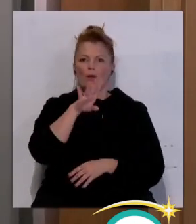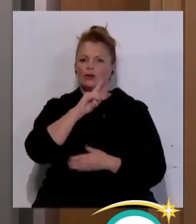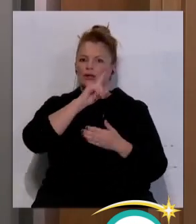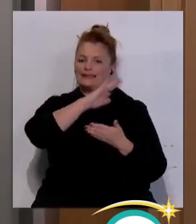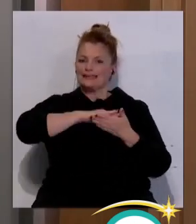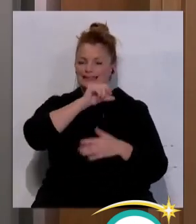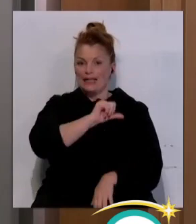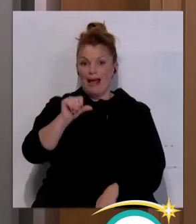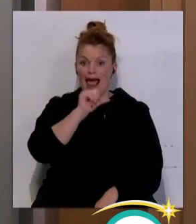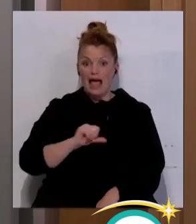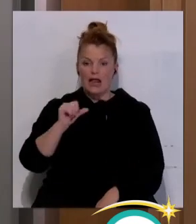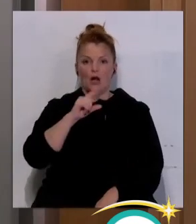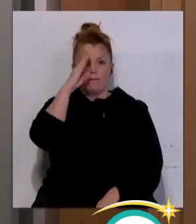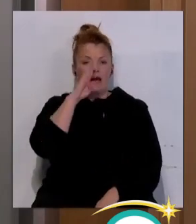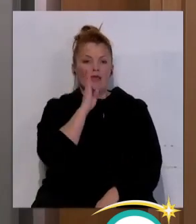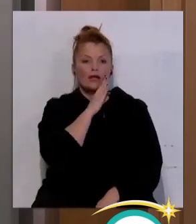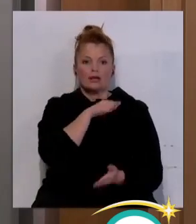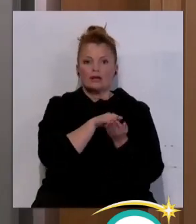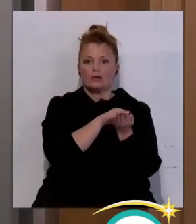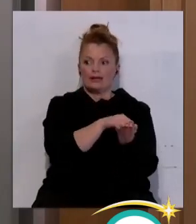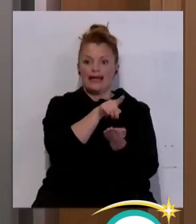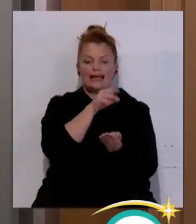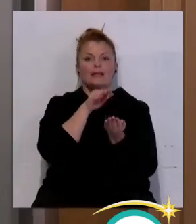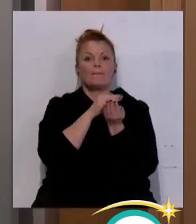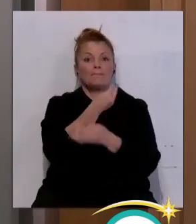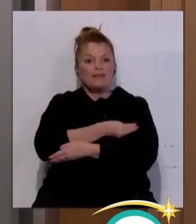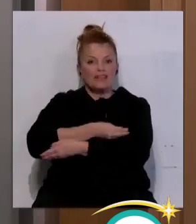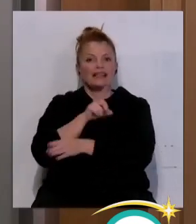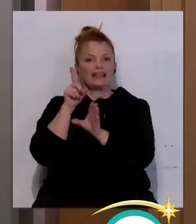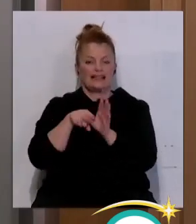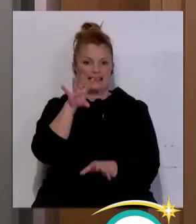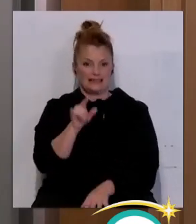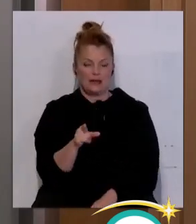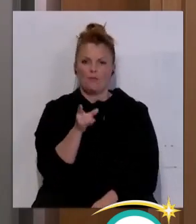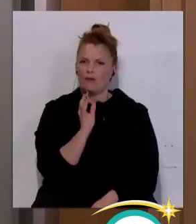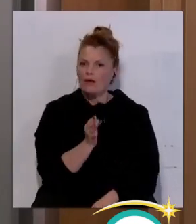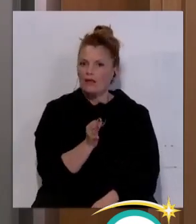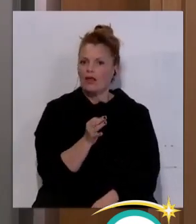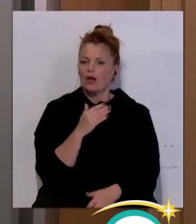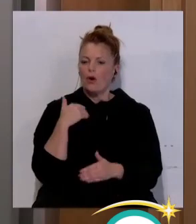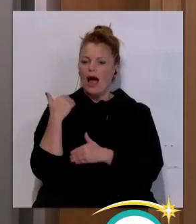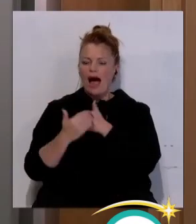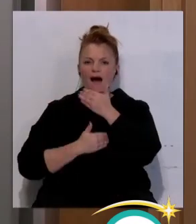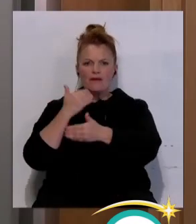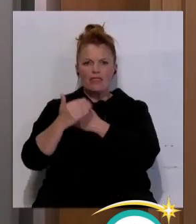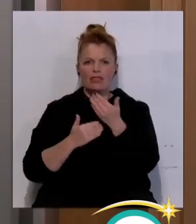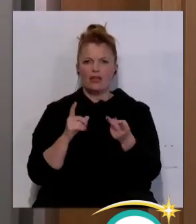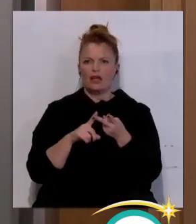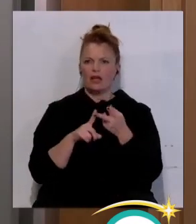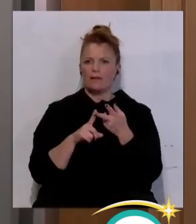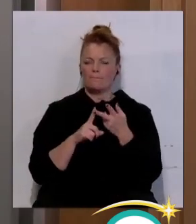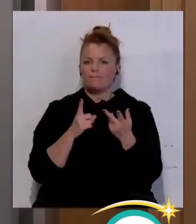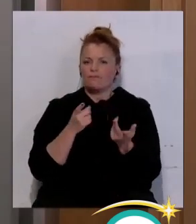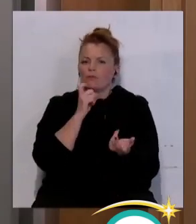los padres deseen enterrarlo y este bebé sí estaría registrado. Porque en verdad el gran avance, digamos,